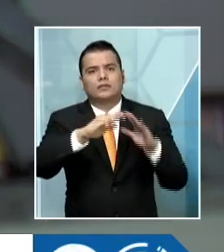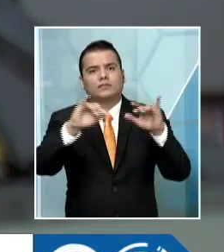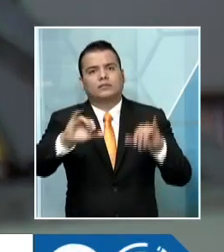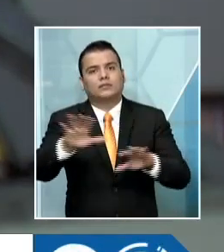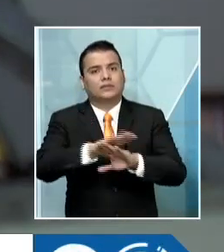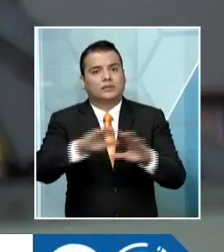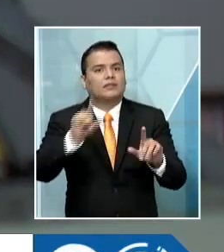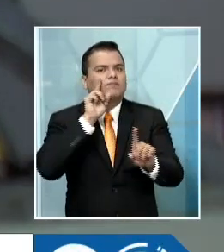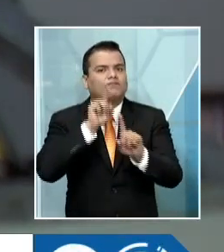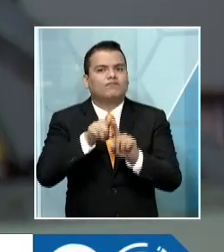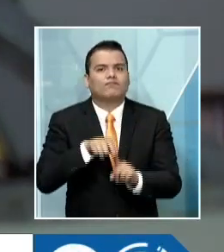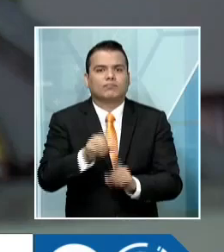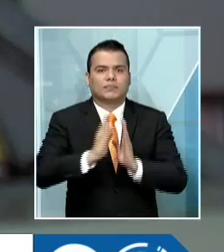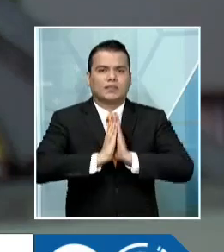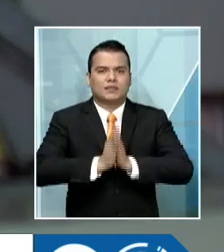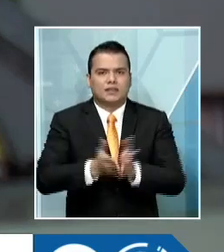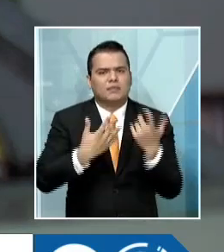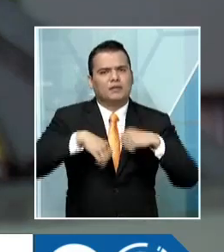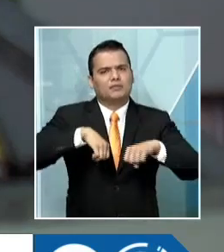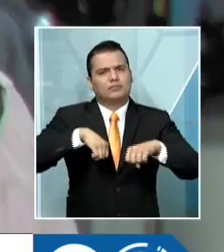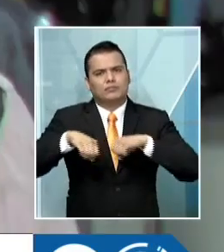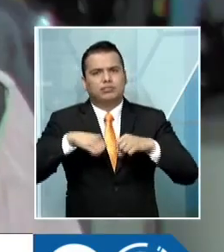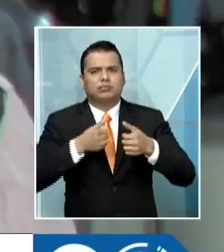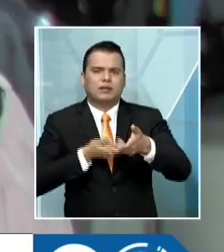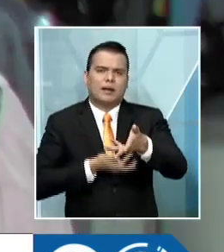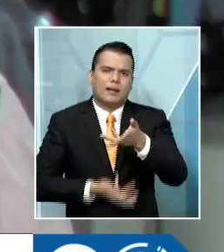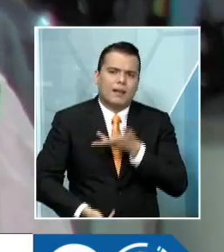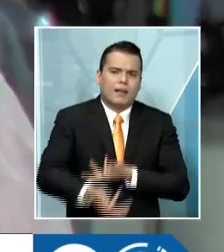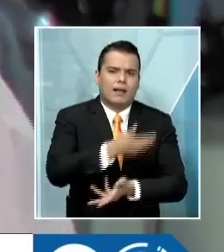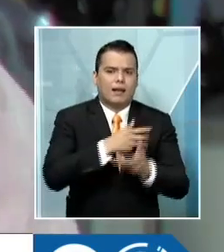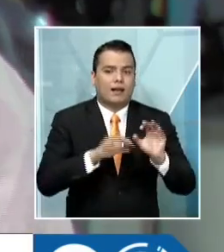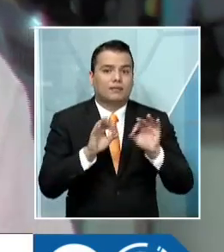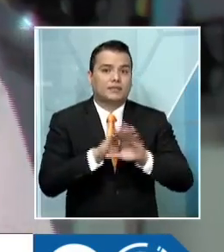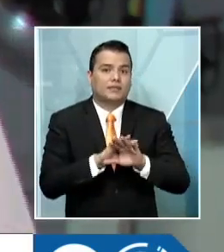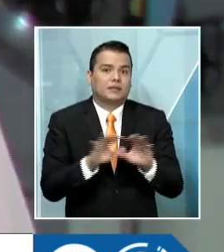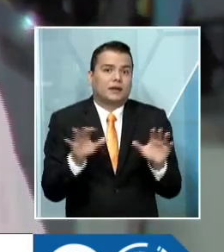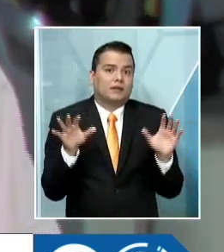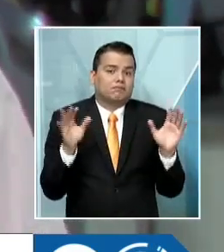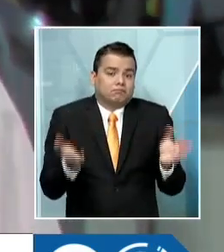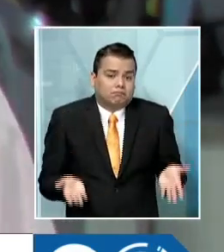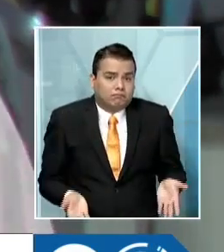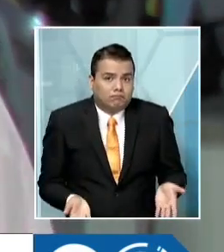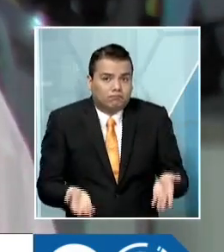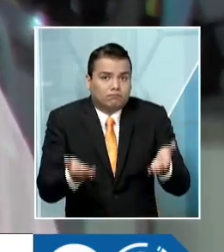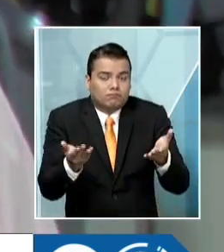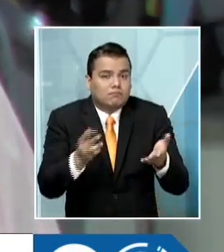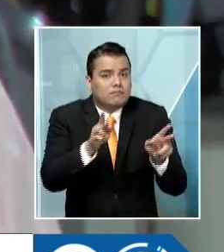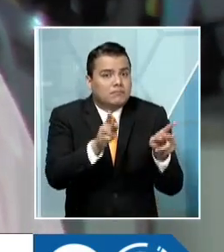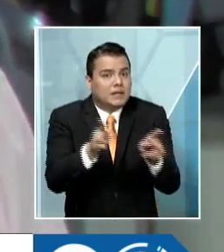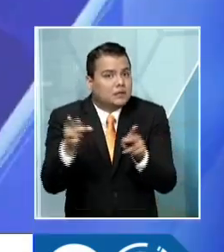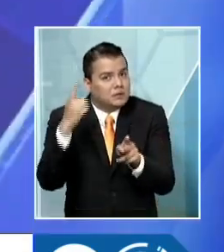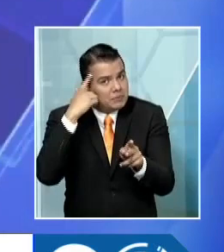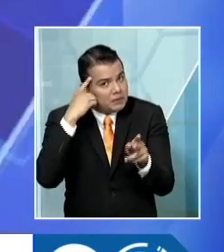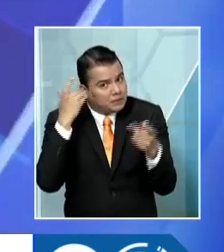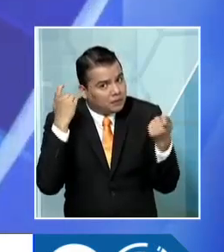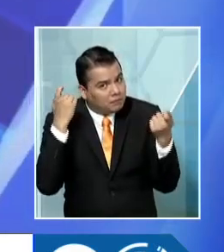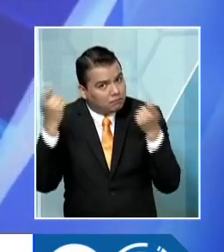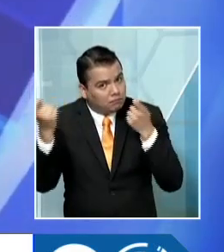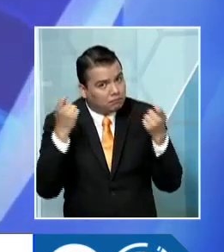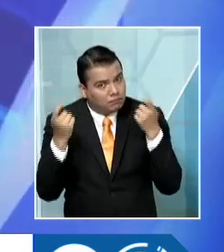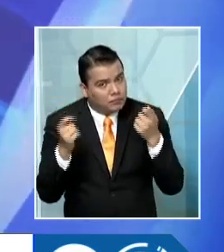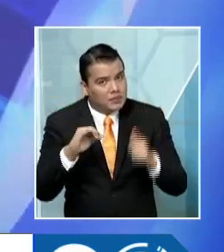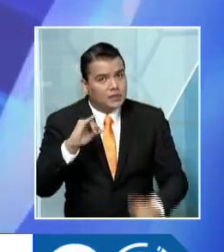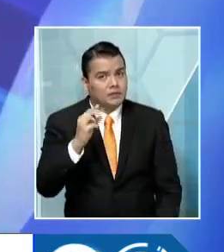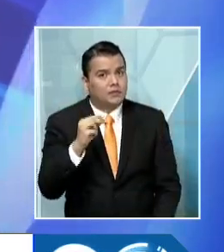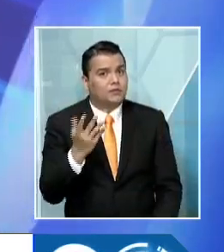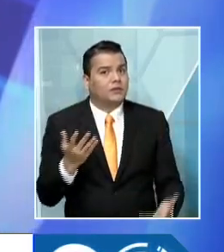donde podamos estar productivos en familia. Asumimos un riesgo de confianza en la sensatez de los caleños. Digo, así se tienen que